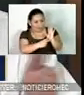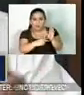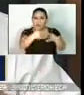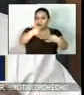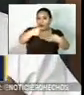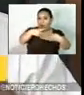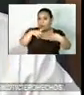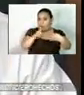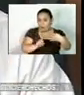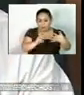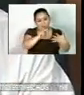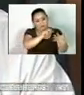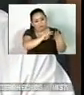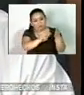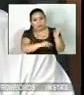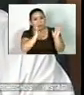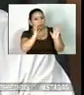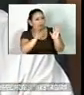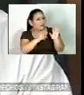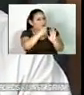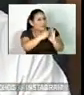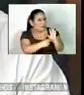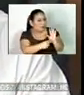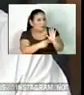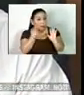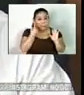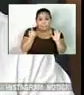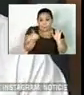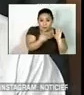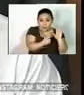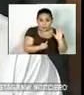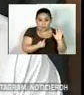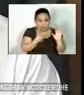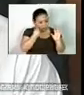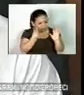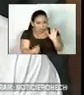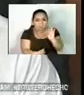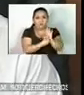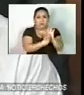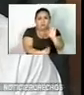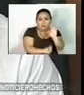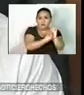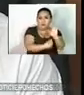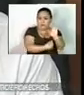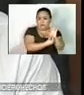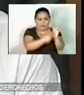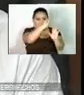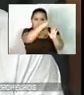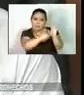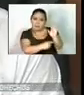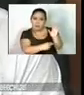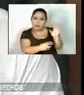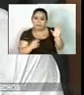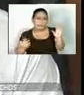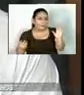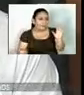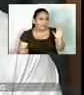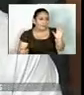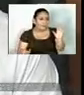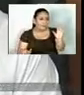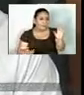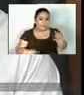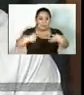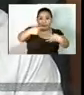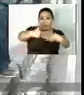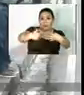en los cuales se están colocando elementos que no están contemplados en la